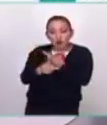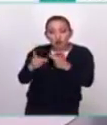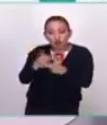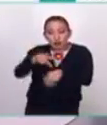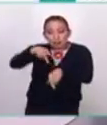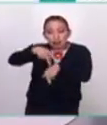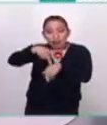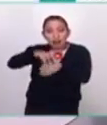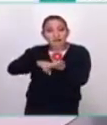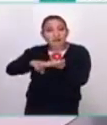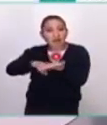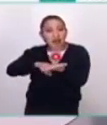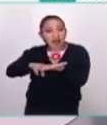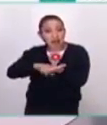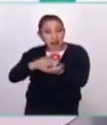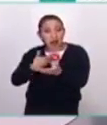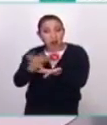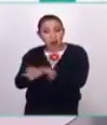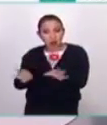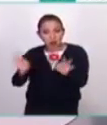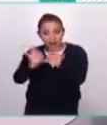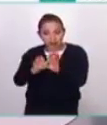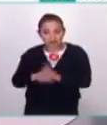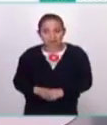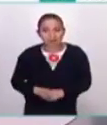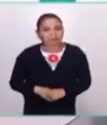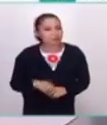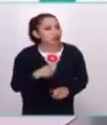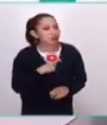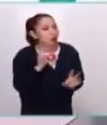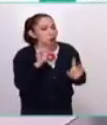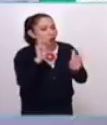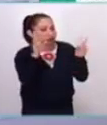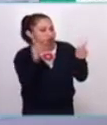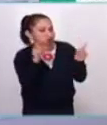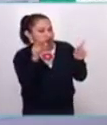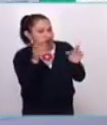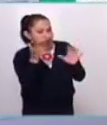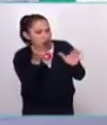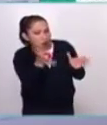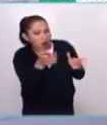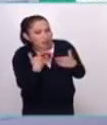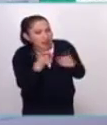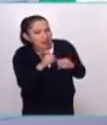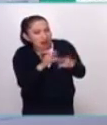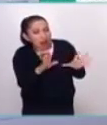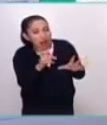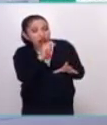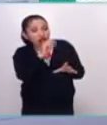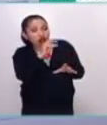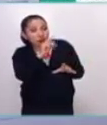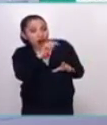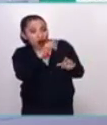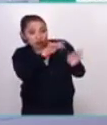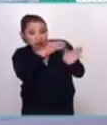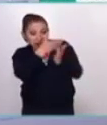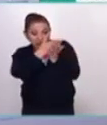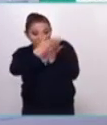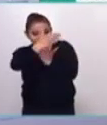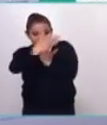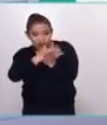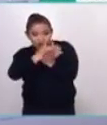de piedra verde que fue muy significativa. Que solo para hacer un paréntesis, doctor, y que entendamos, el trópico se mueve por